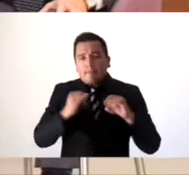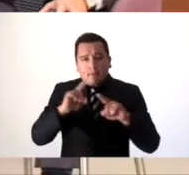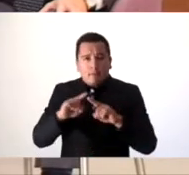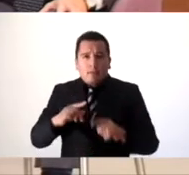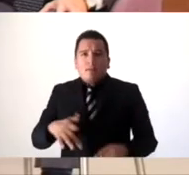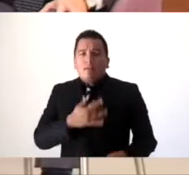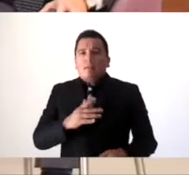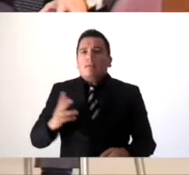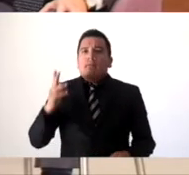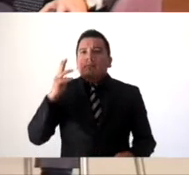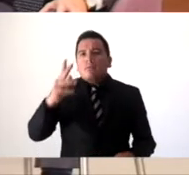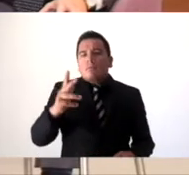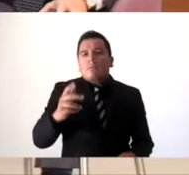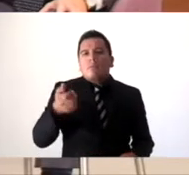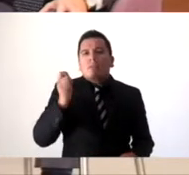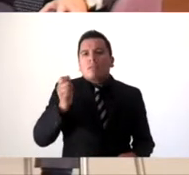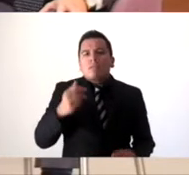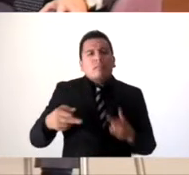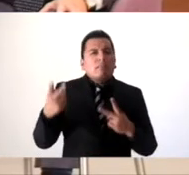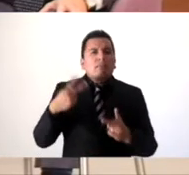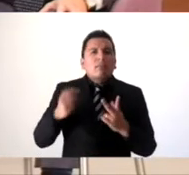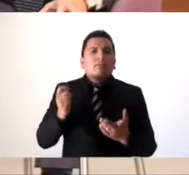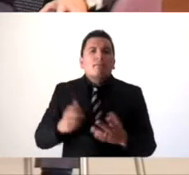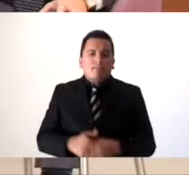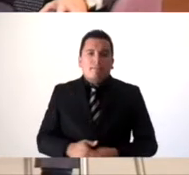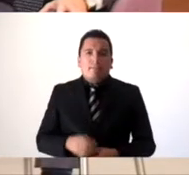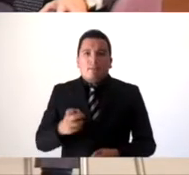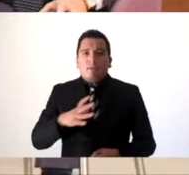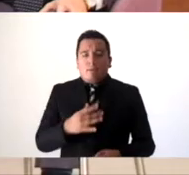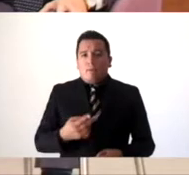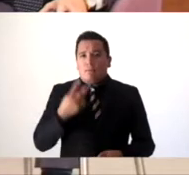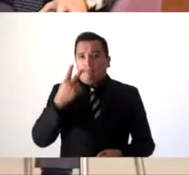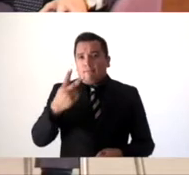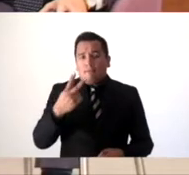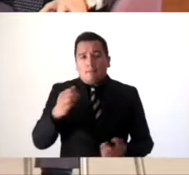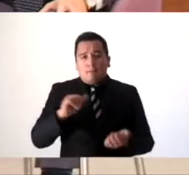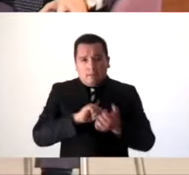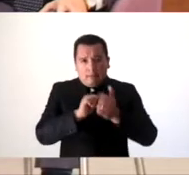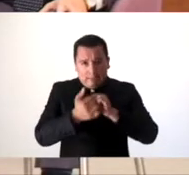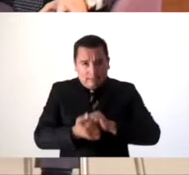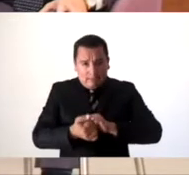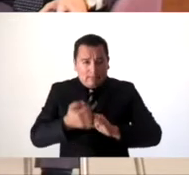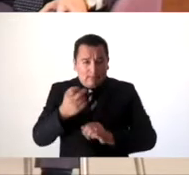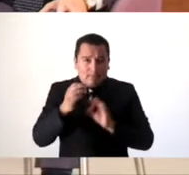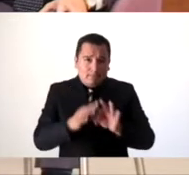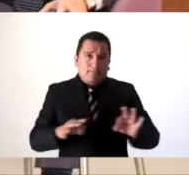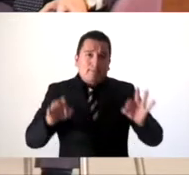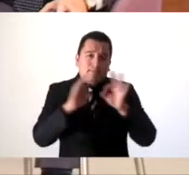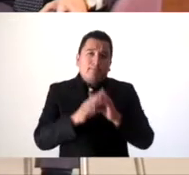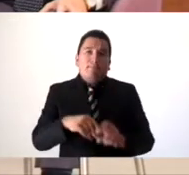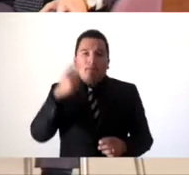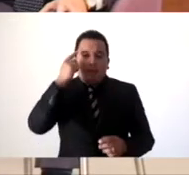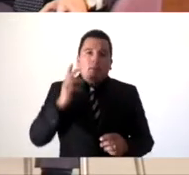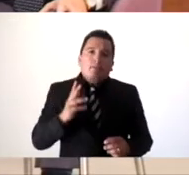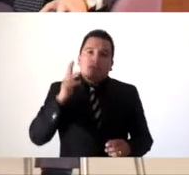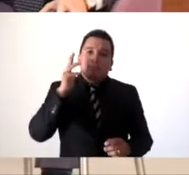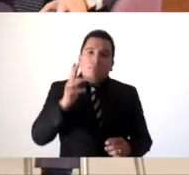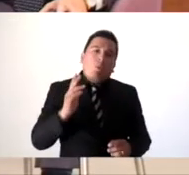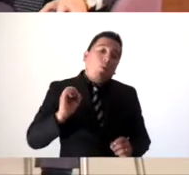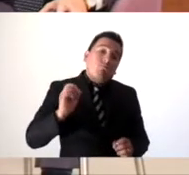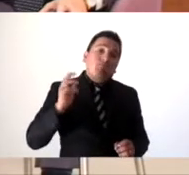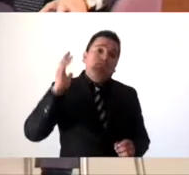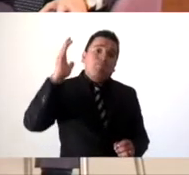las instituciones puedan ver a futuro y ver qué viene. Yo creo que hay dos reformas que son claves viendo en perspectiva